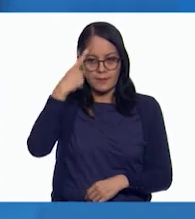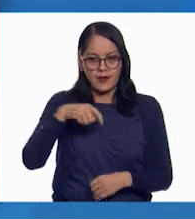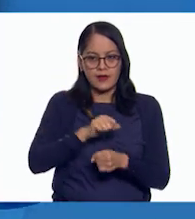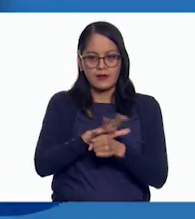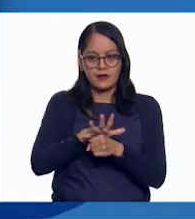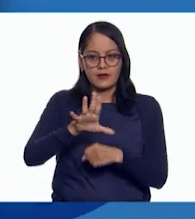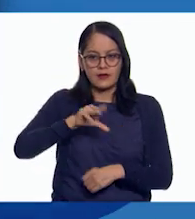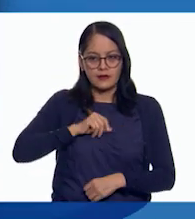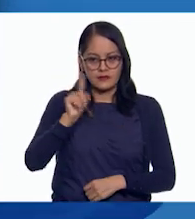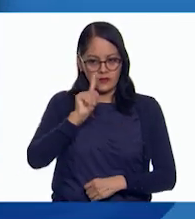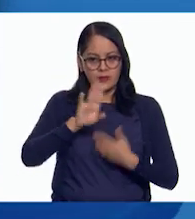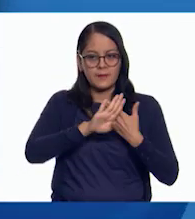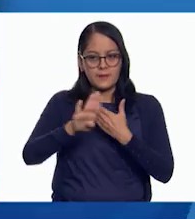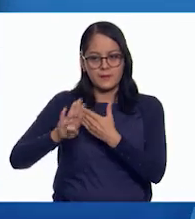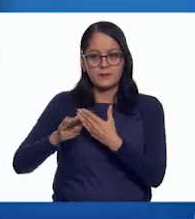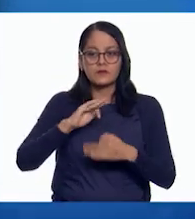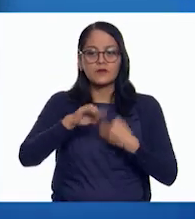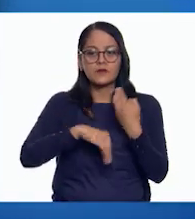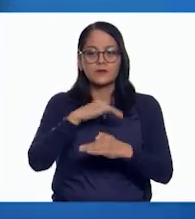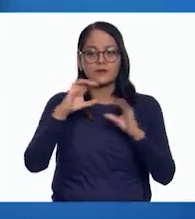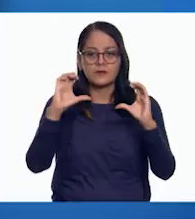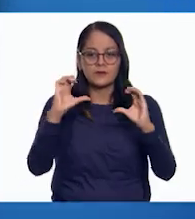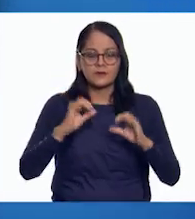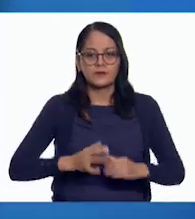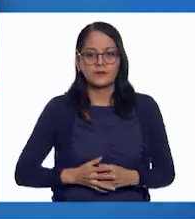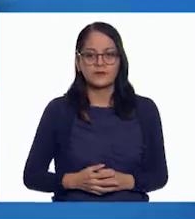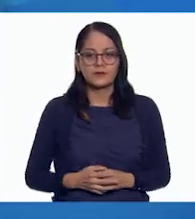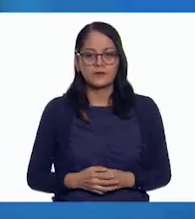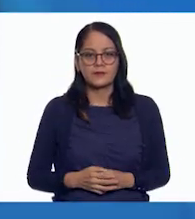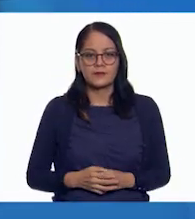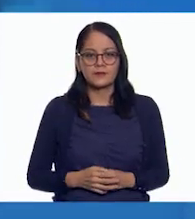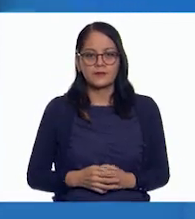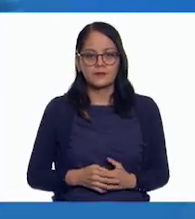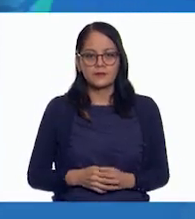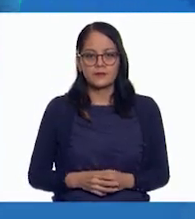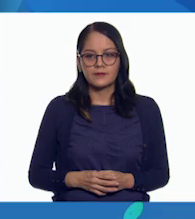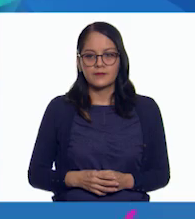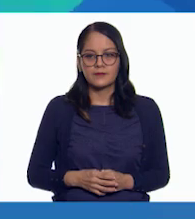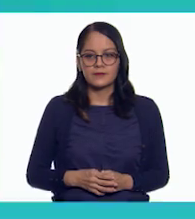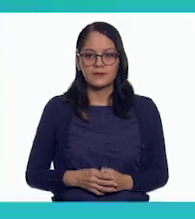virus, cuidándonos los unos a los otros.